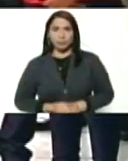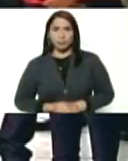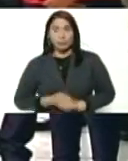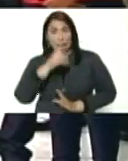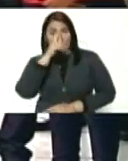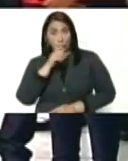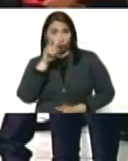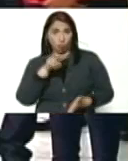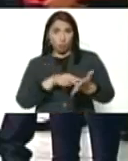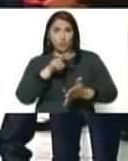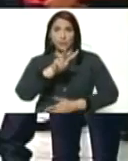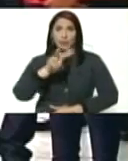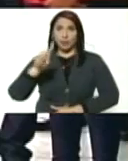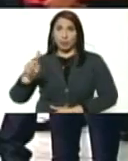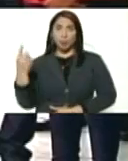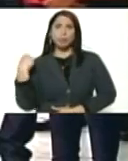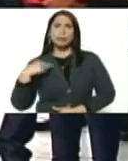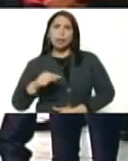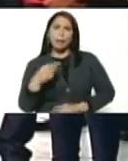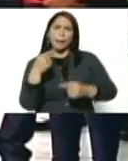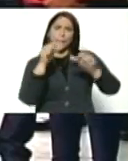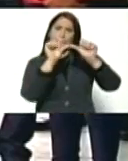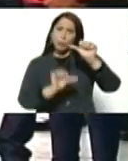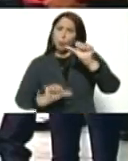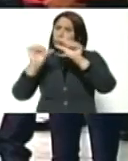año 2021 tenemos